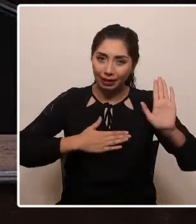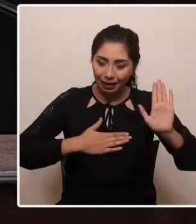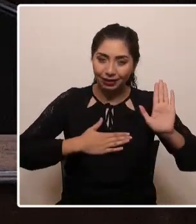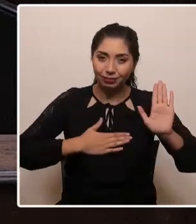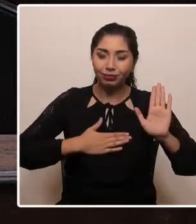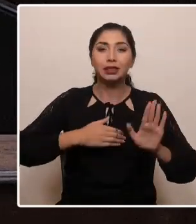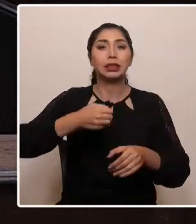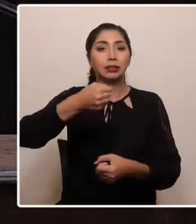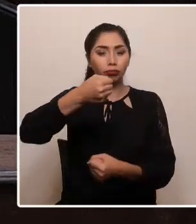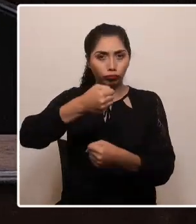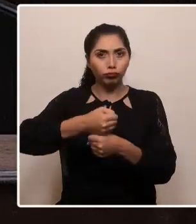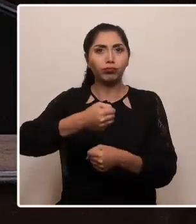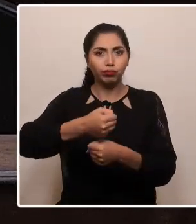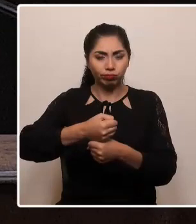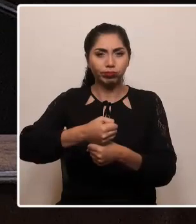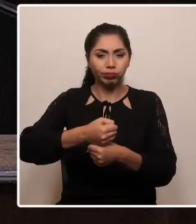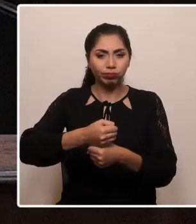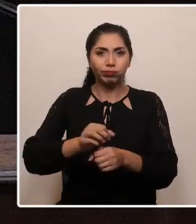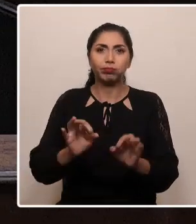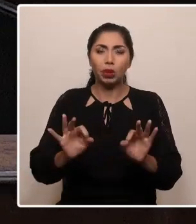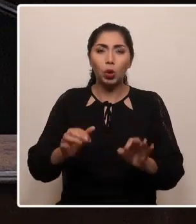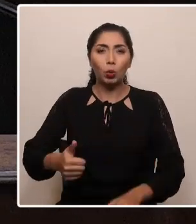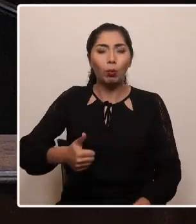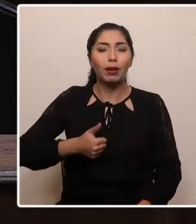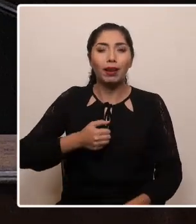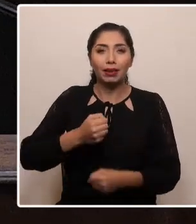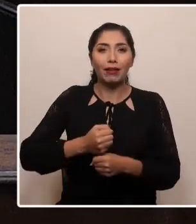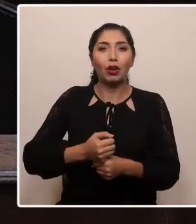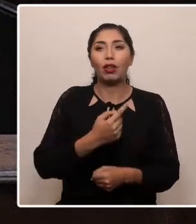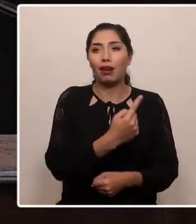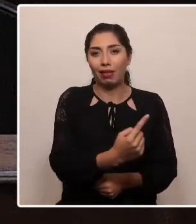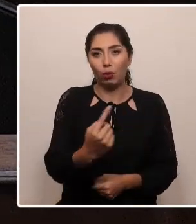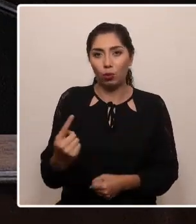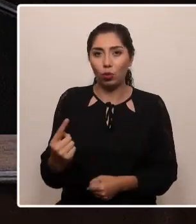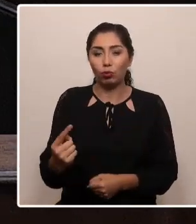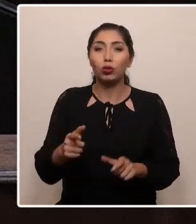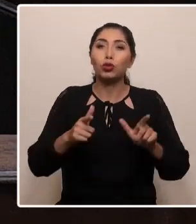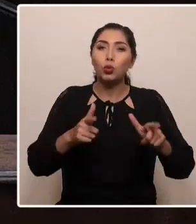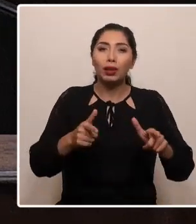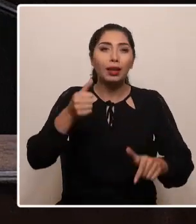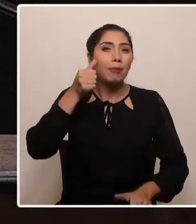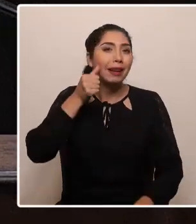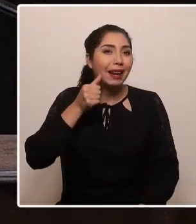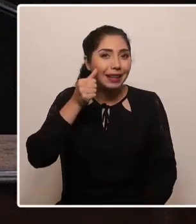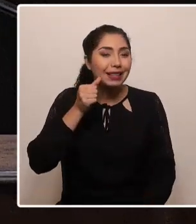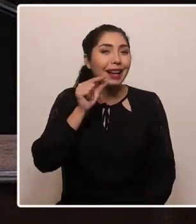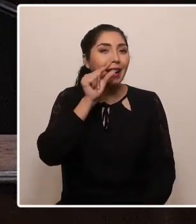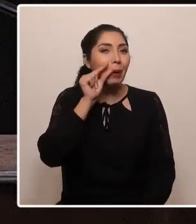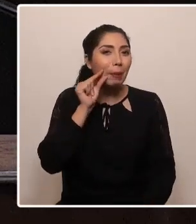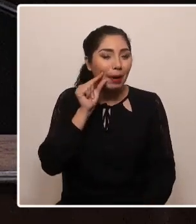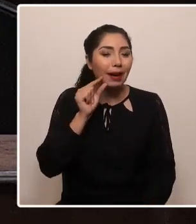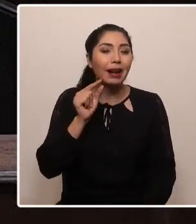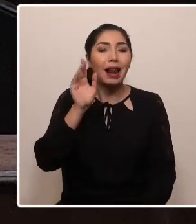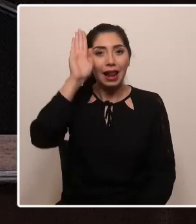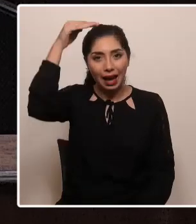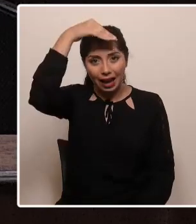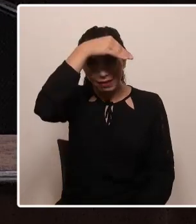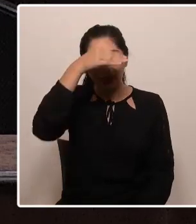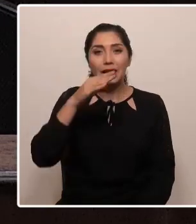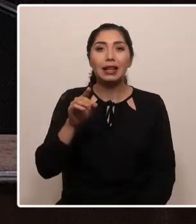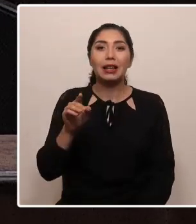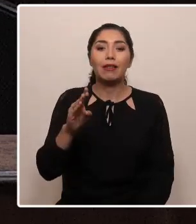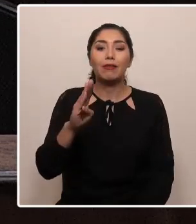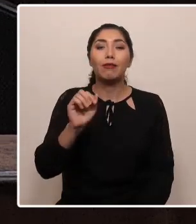eficientemente el trabajo que cada uno le cabe. Le deseo mucha suerte a María Alicia Quintero, Gaspar Domínguez, Tomás Laibe, Bárbara Sepúlveda,